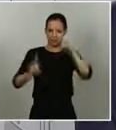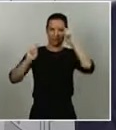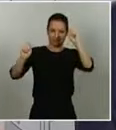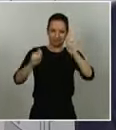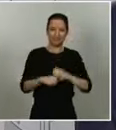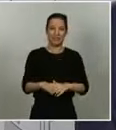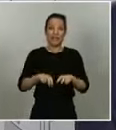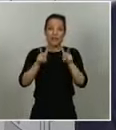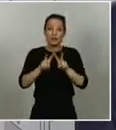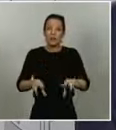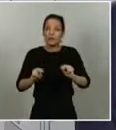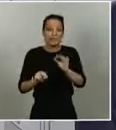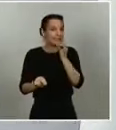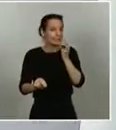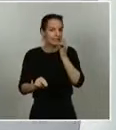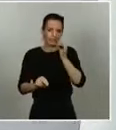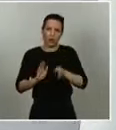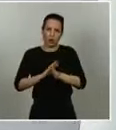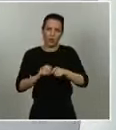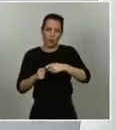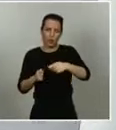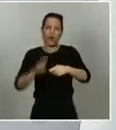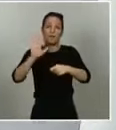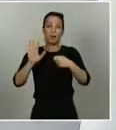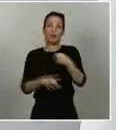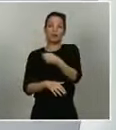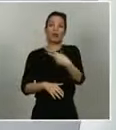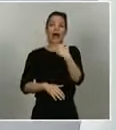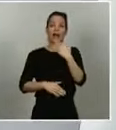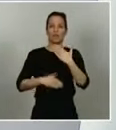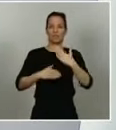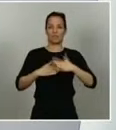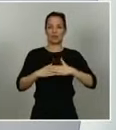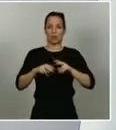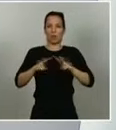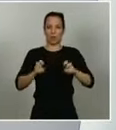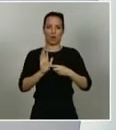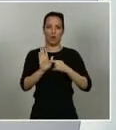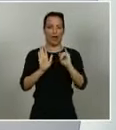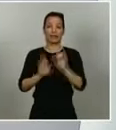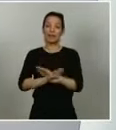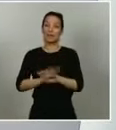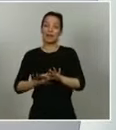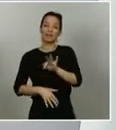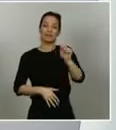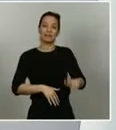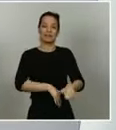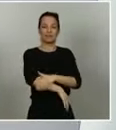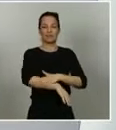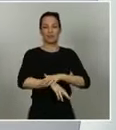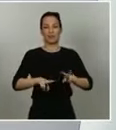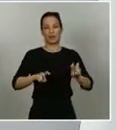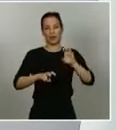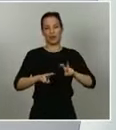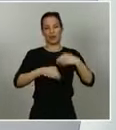curso, pero que ya tiene unos resultados preliminares. Y sin más, voy a pasar la palabra a mi colega, el ministro de Ciencia e Innovación, Pedro Duque.